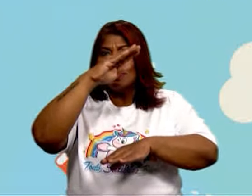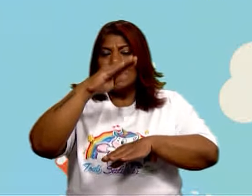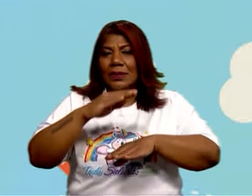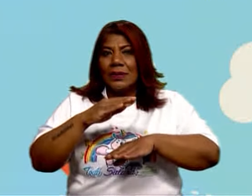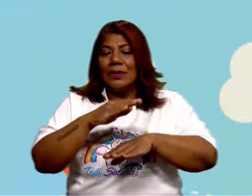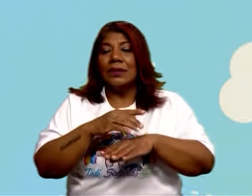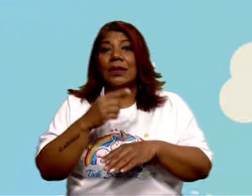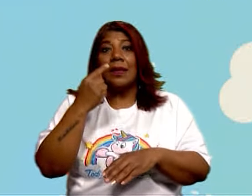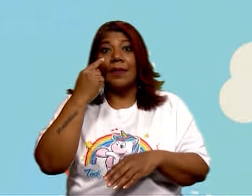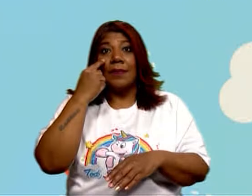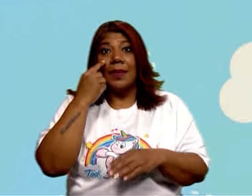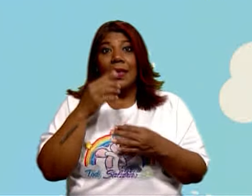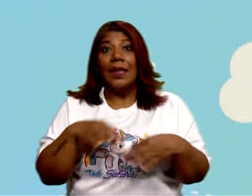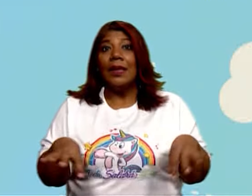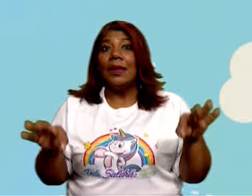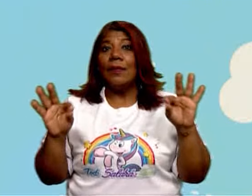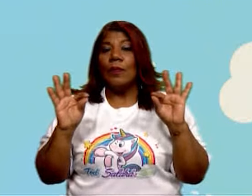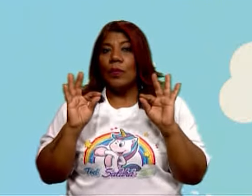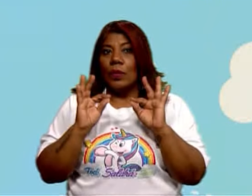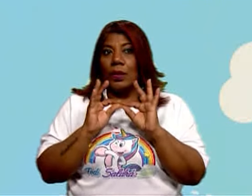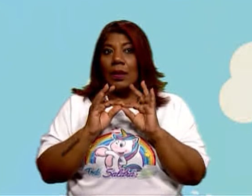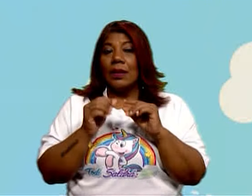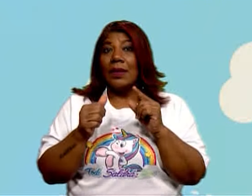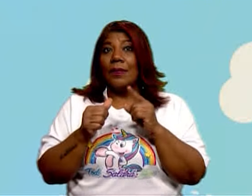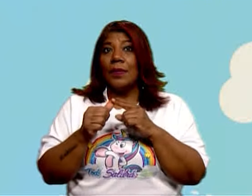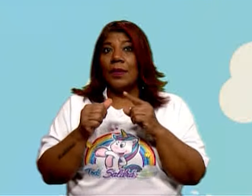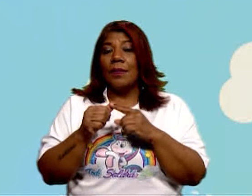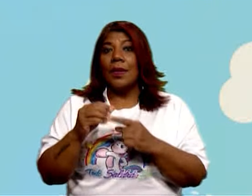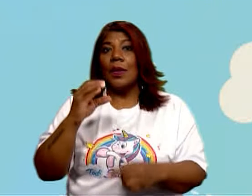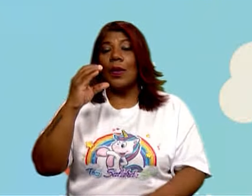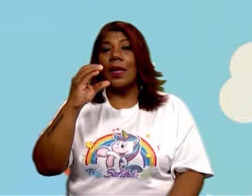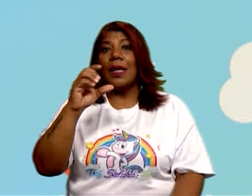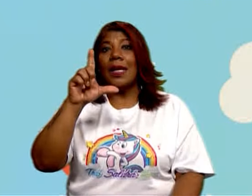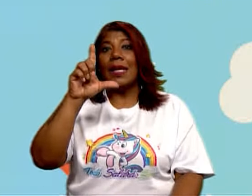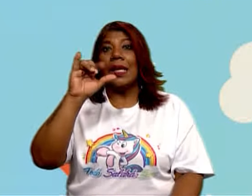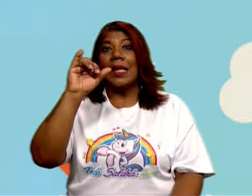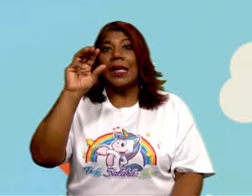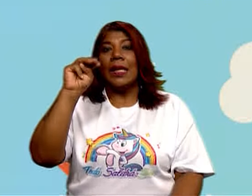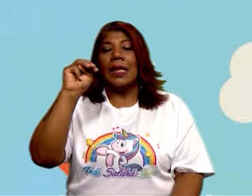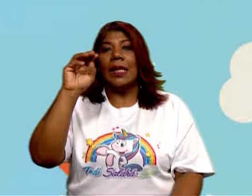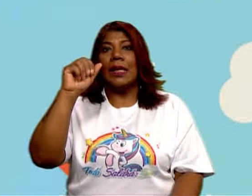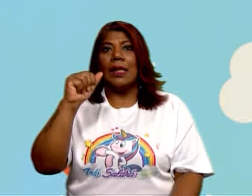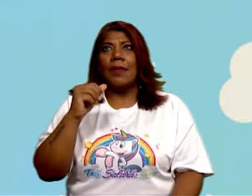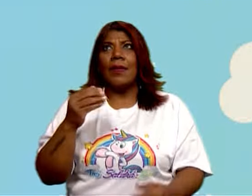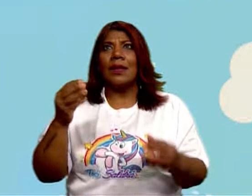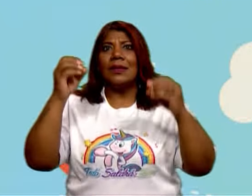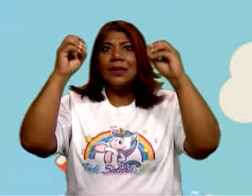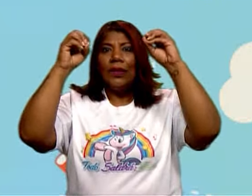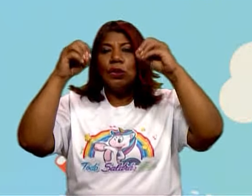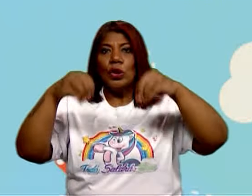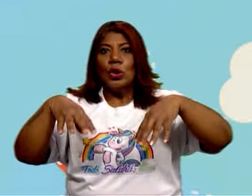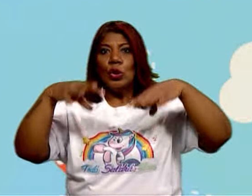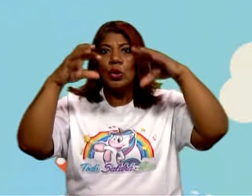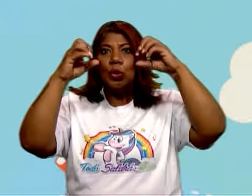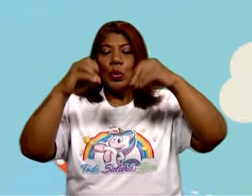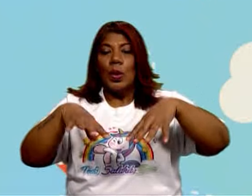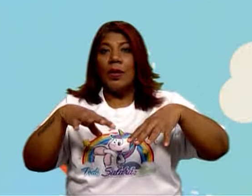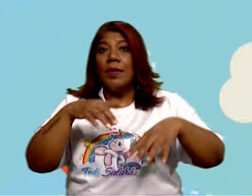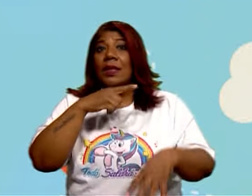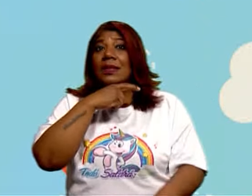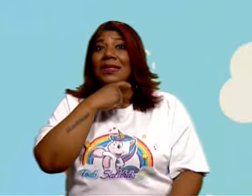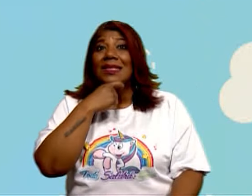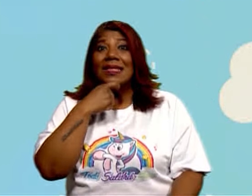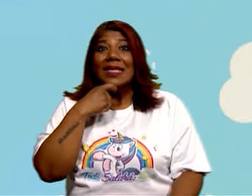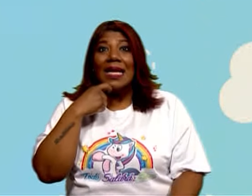que es el clima, que es el conjunto de elementos que indican el estado del tiempo en un lugar determinado del